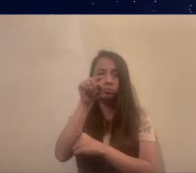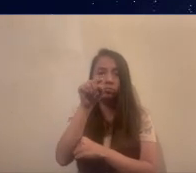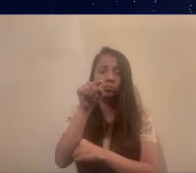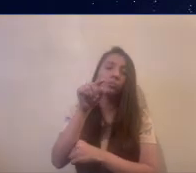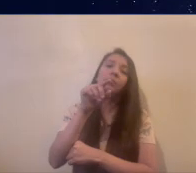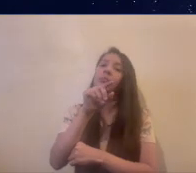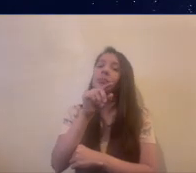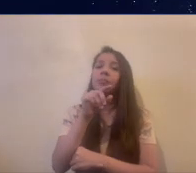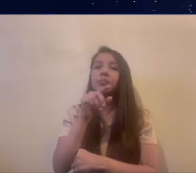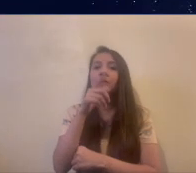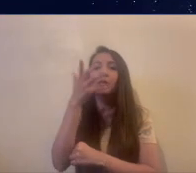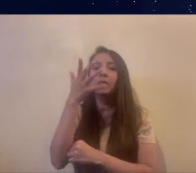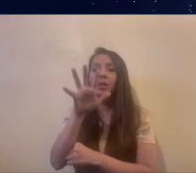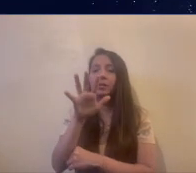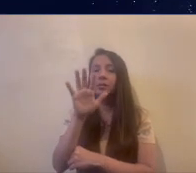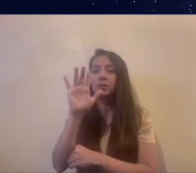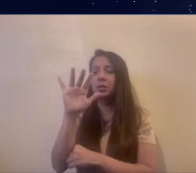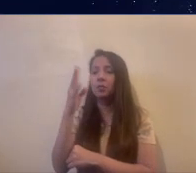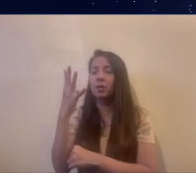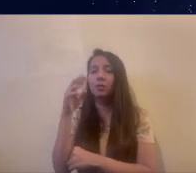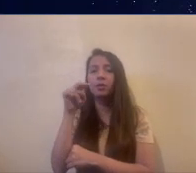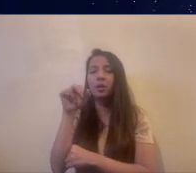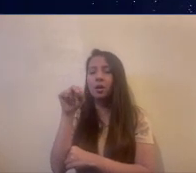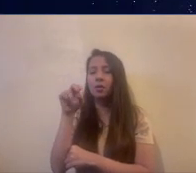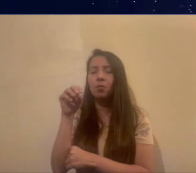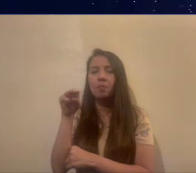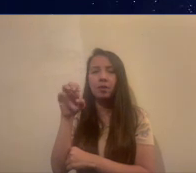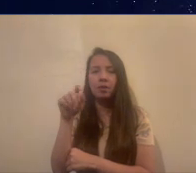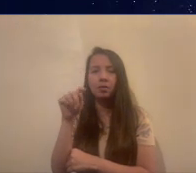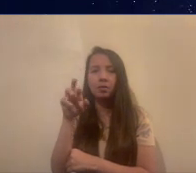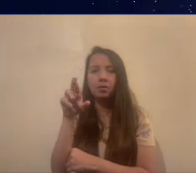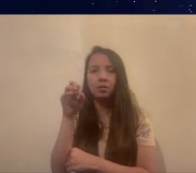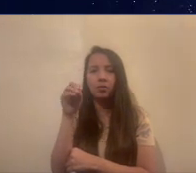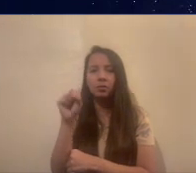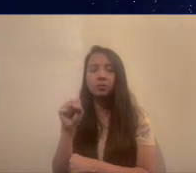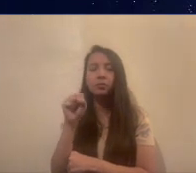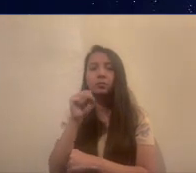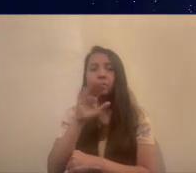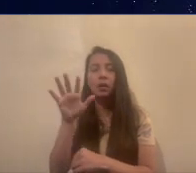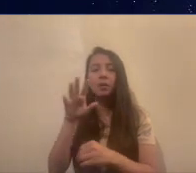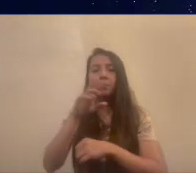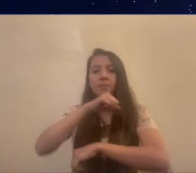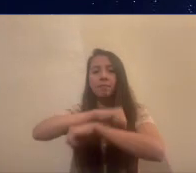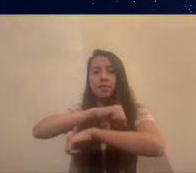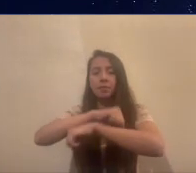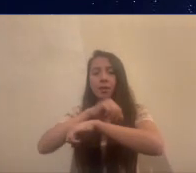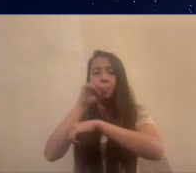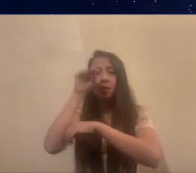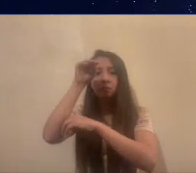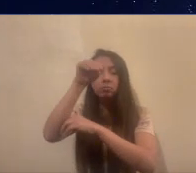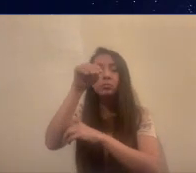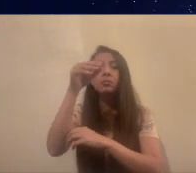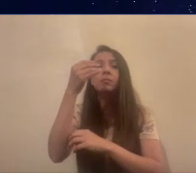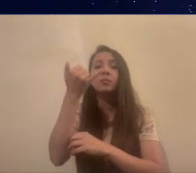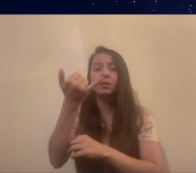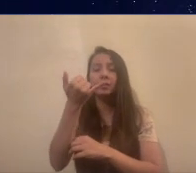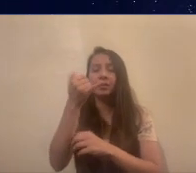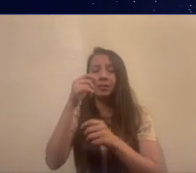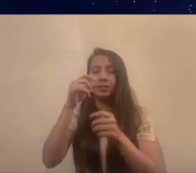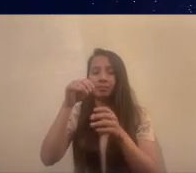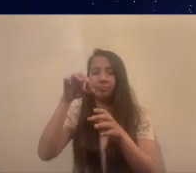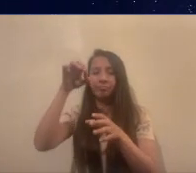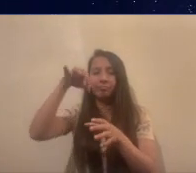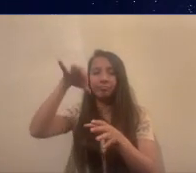Ultra de 1064 nanómetros. Hicimos pasar el láser por la ventana y las semillas de quinoa se